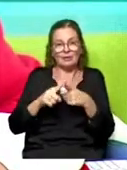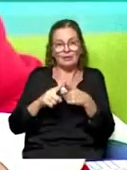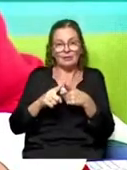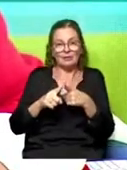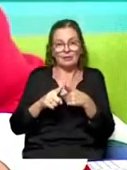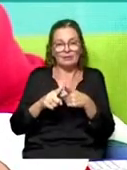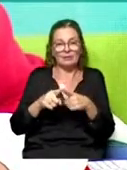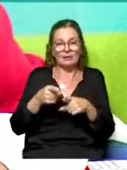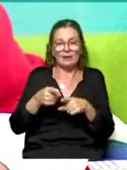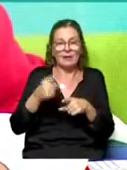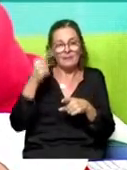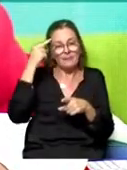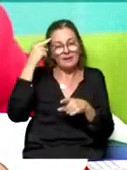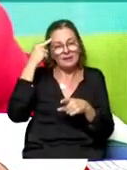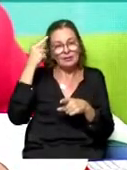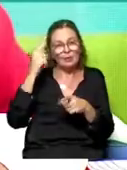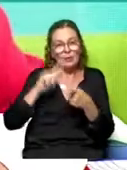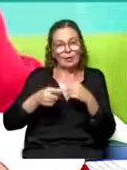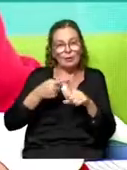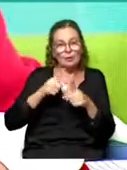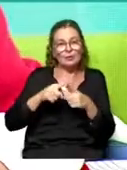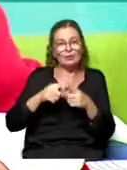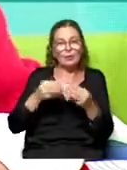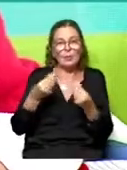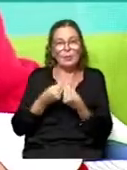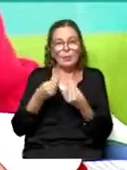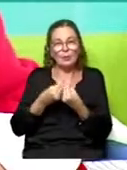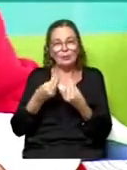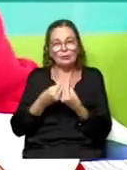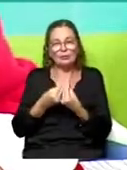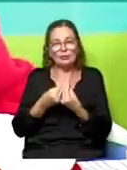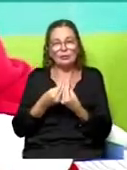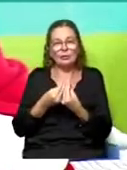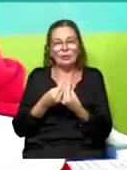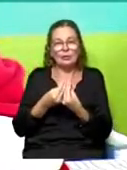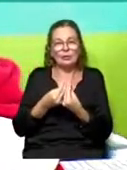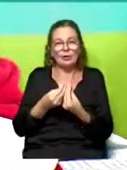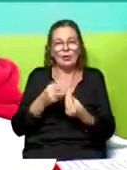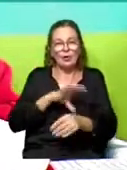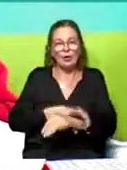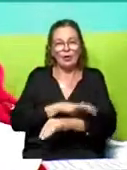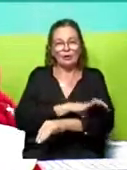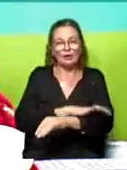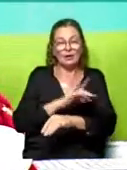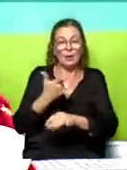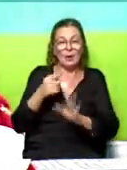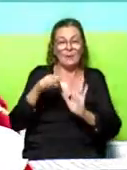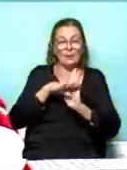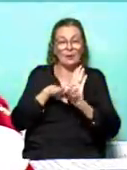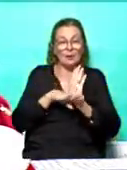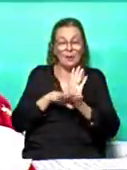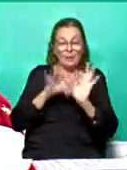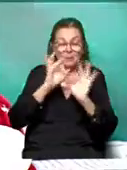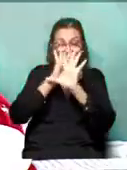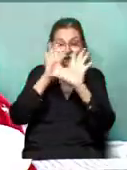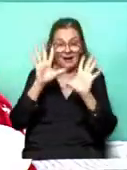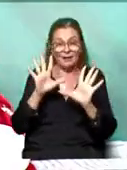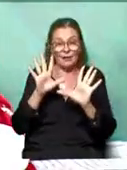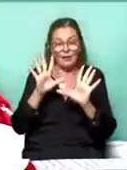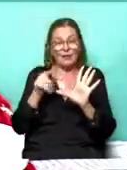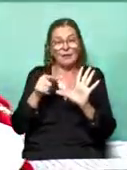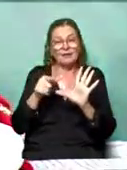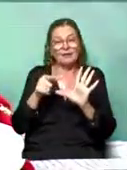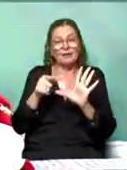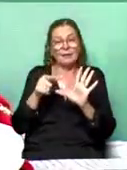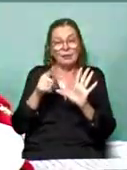Y creo, por ejemplo, hemos discutido particularmente con Yamandú Orsi, que uno tiene el programa del Frente Amplio bien claro, de que uno